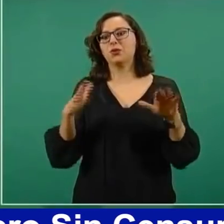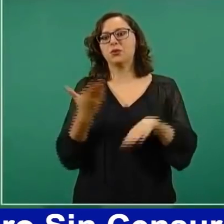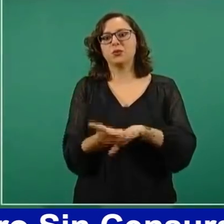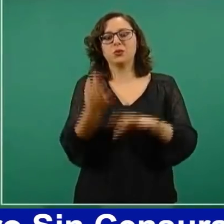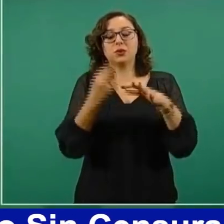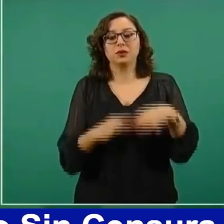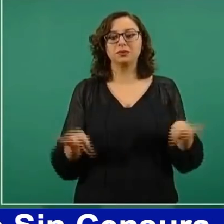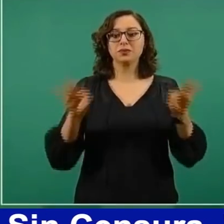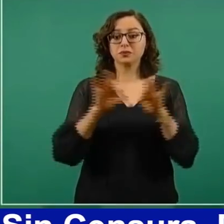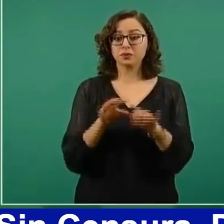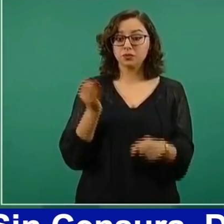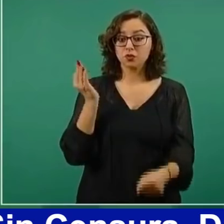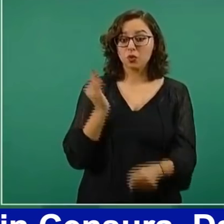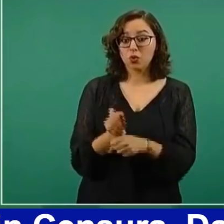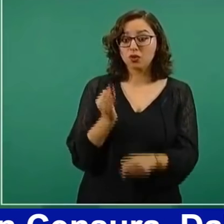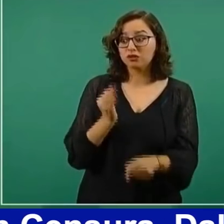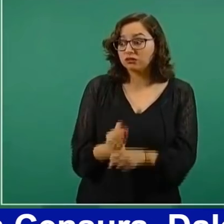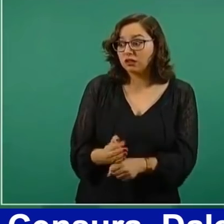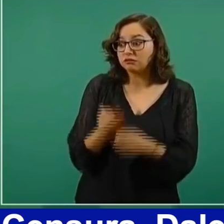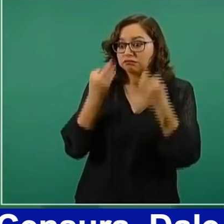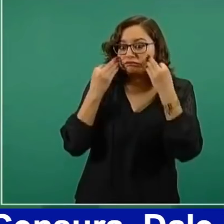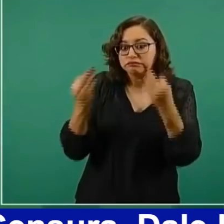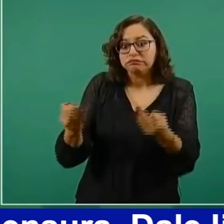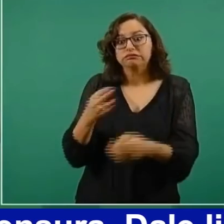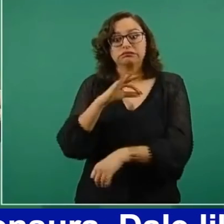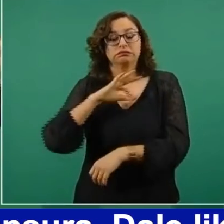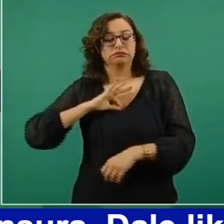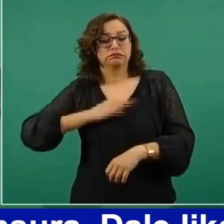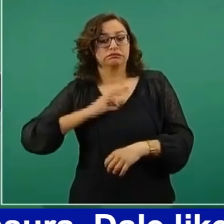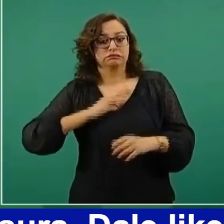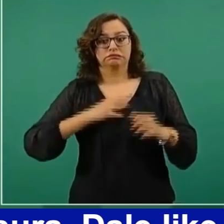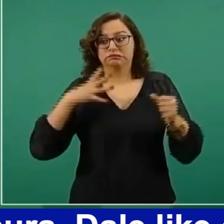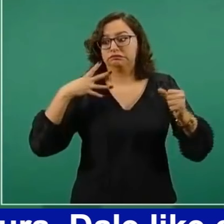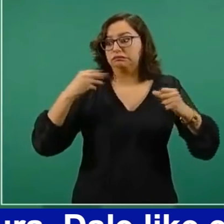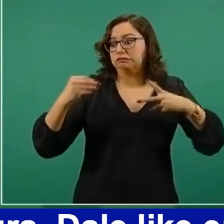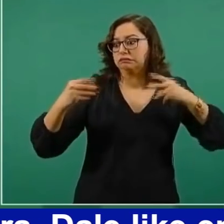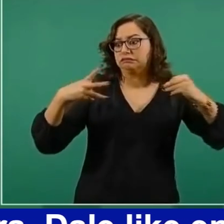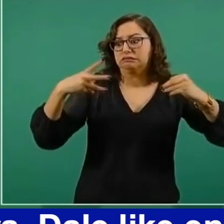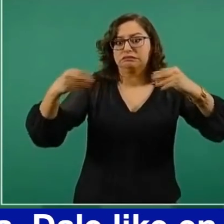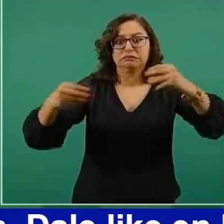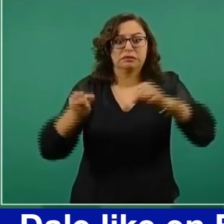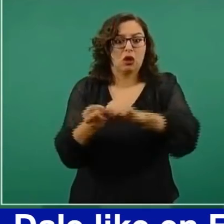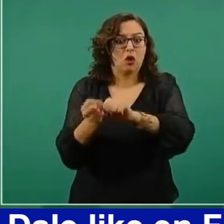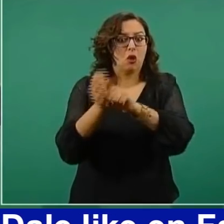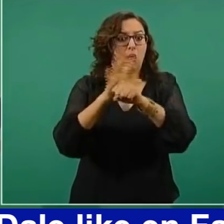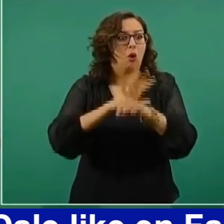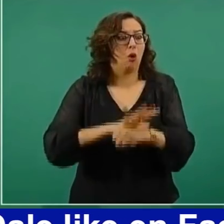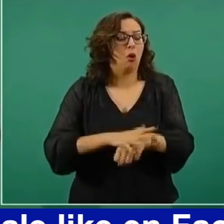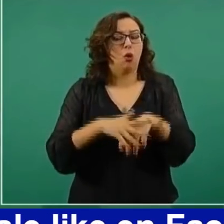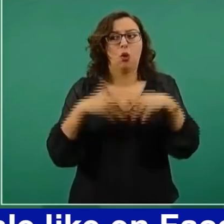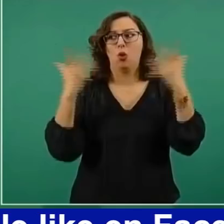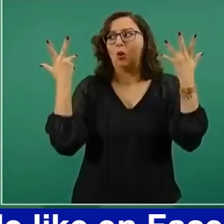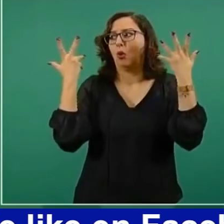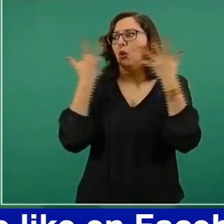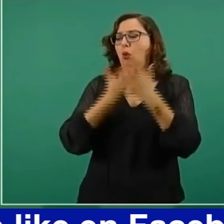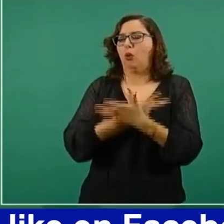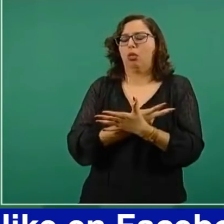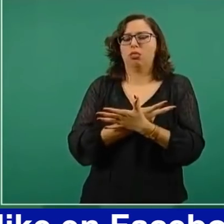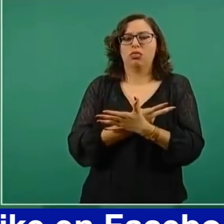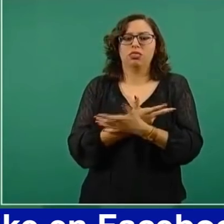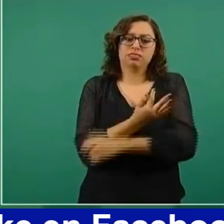como este, la pandemia de COVID, nos damos cuenta de manera muy clara, algo que se